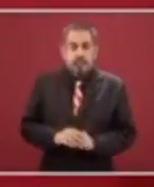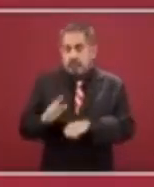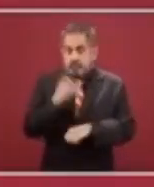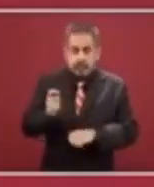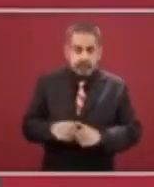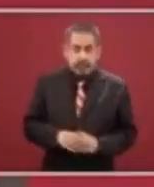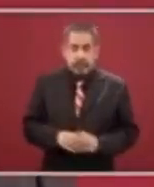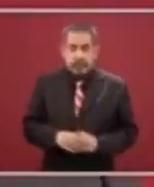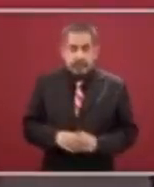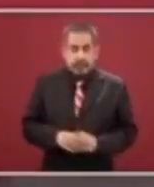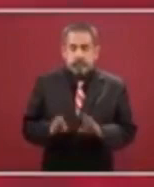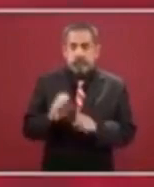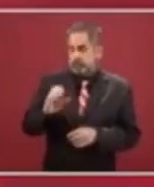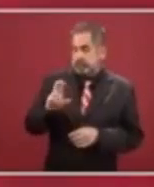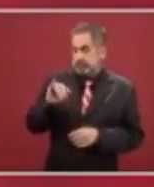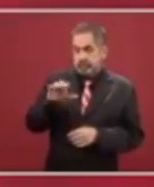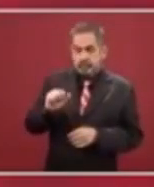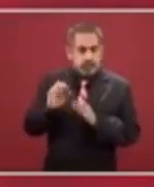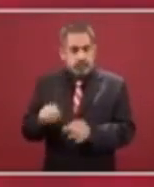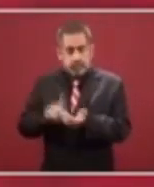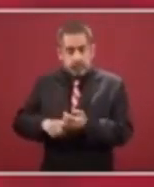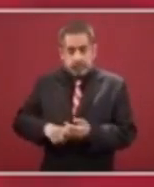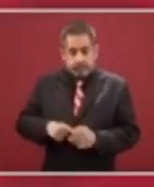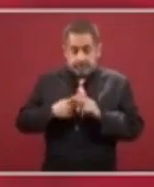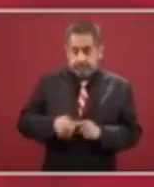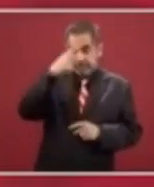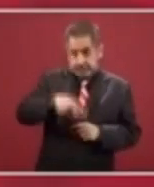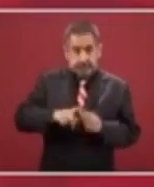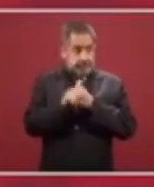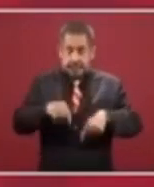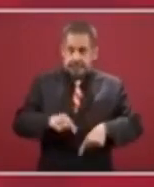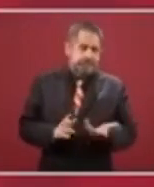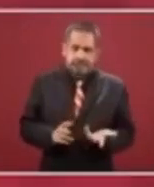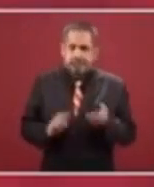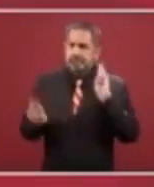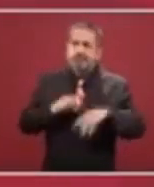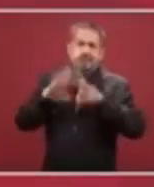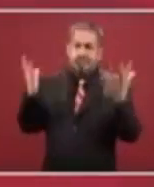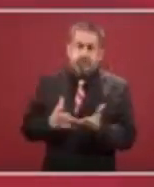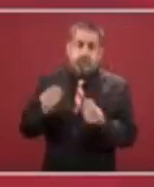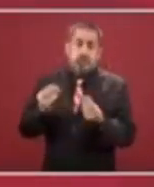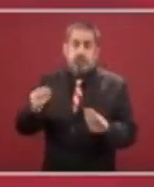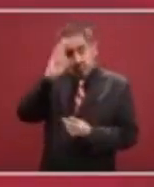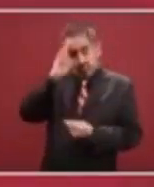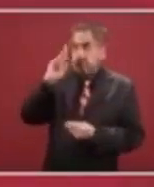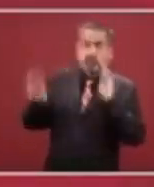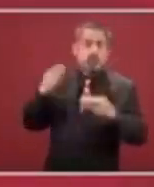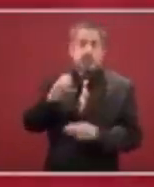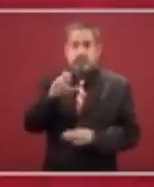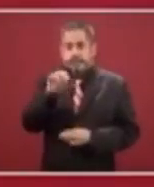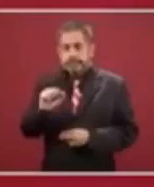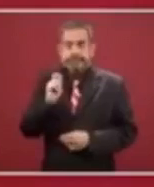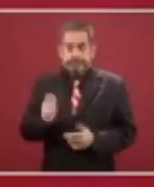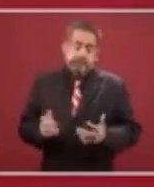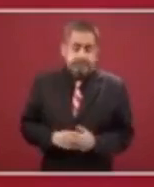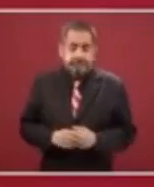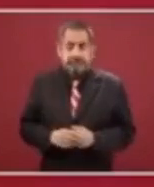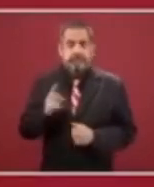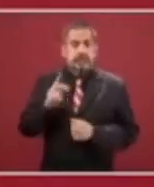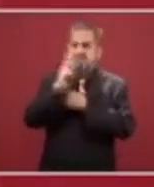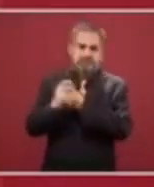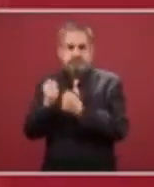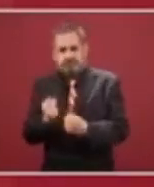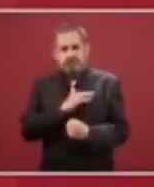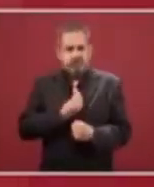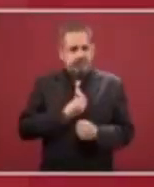porque no es una crisis originada en México. Y es una crisis de grandes dimensiones que solo las economías